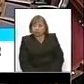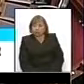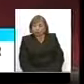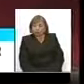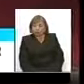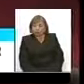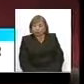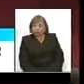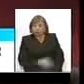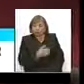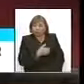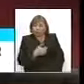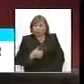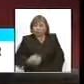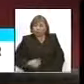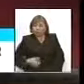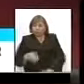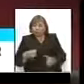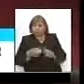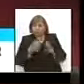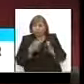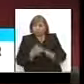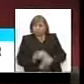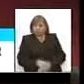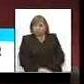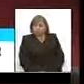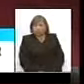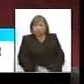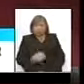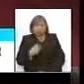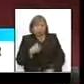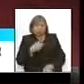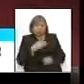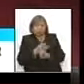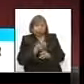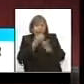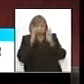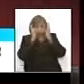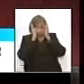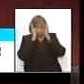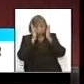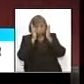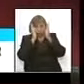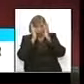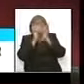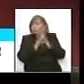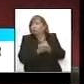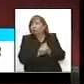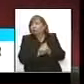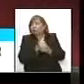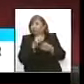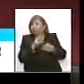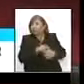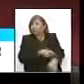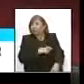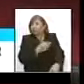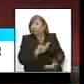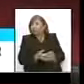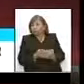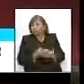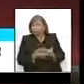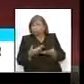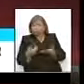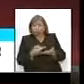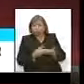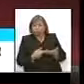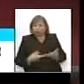Señora presidenta, señores congresistas, hemos seguido con mucha atención este largo debate porque viene desde hace mucho